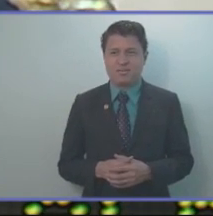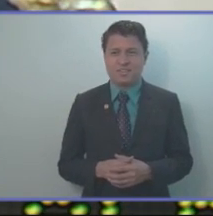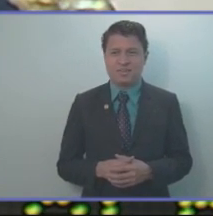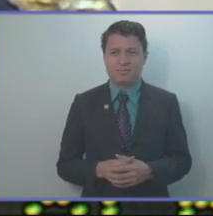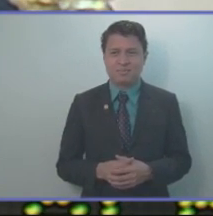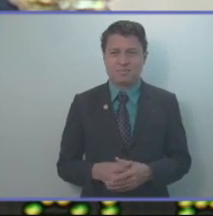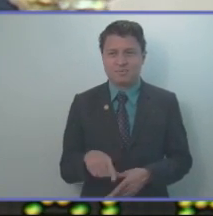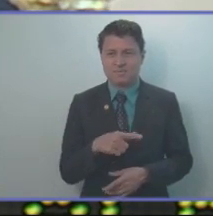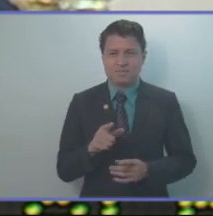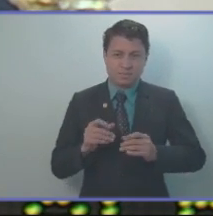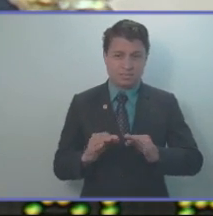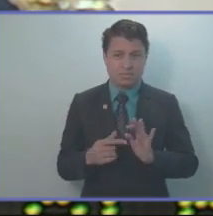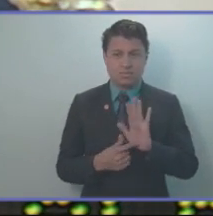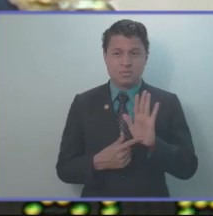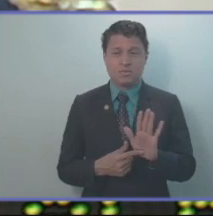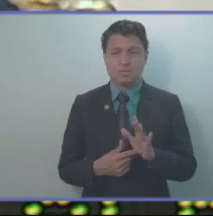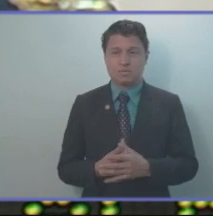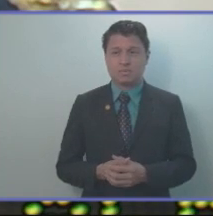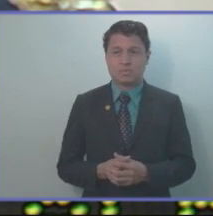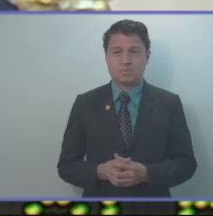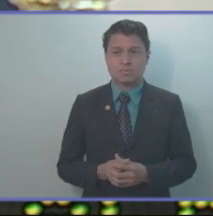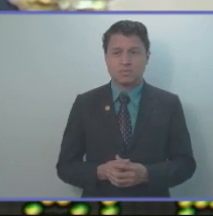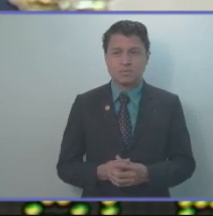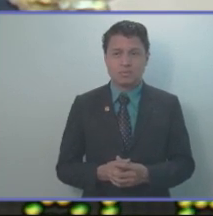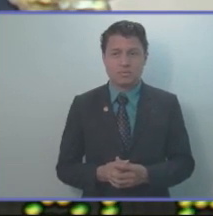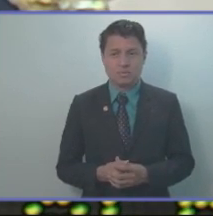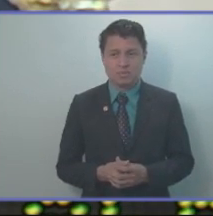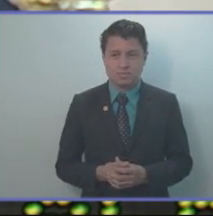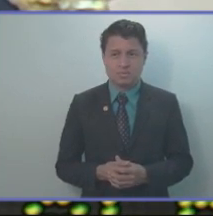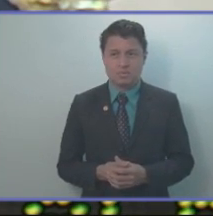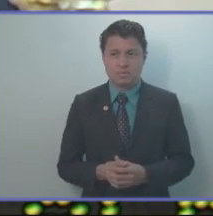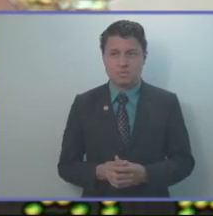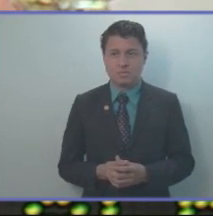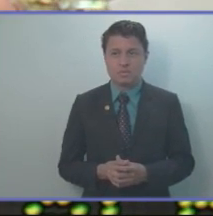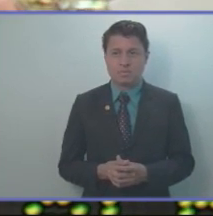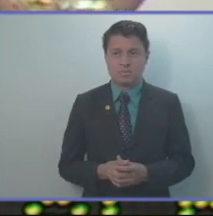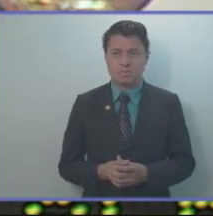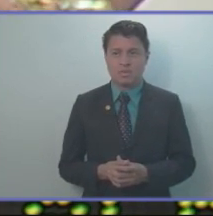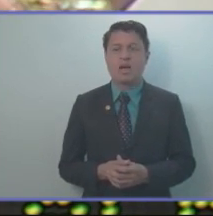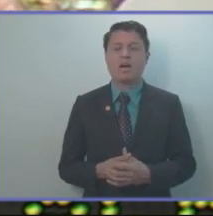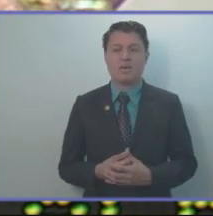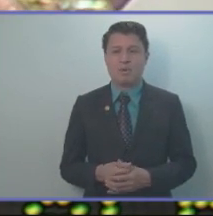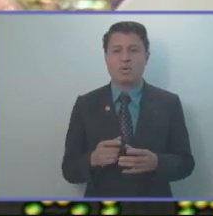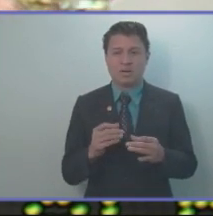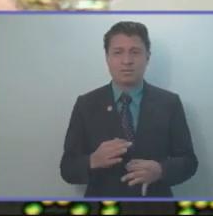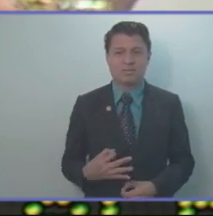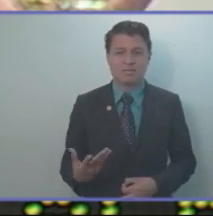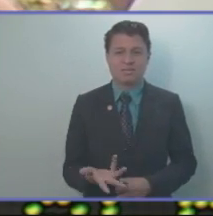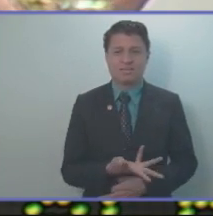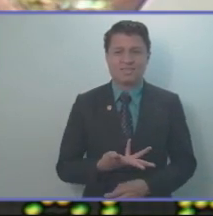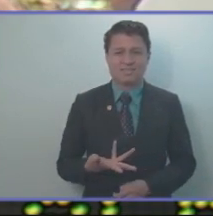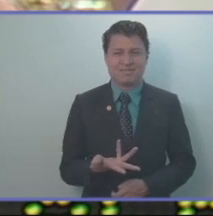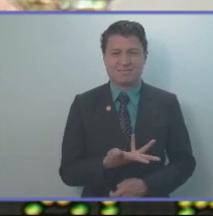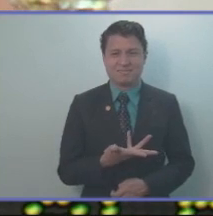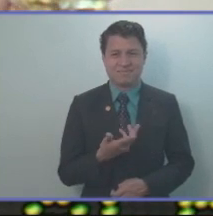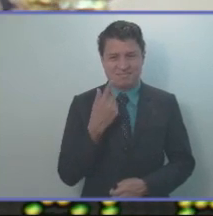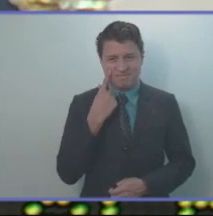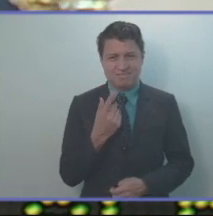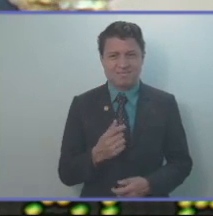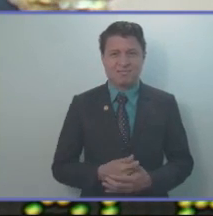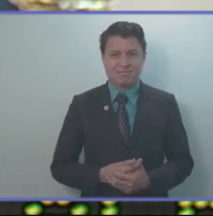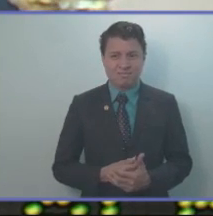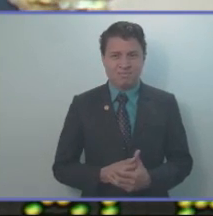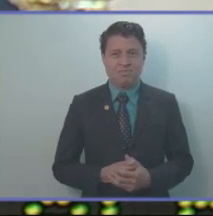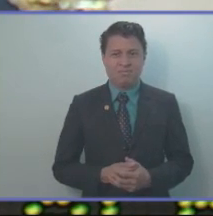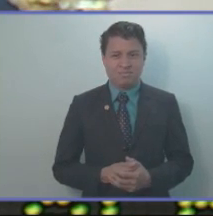de bancarrota. Entonces yo creo que se trata de resolver de manera, en el largo plazo, que estas cosas